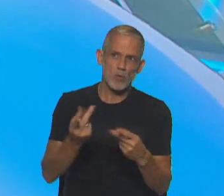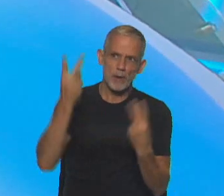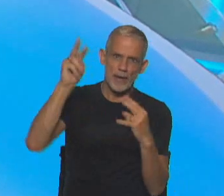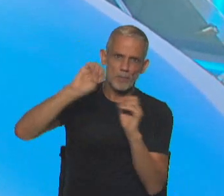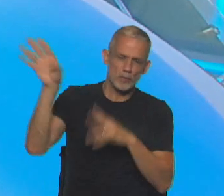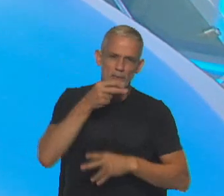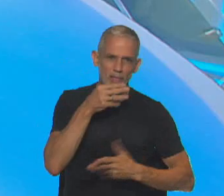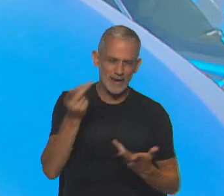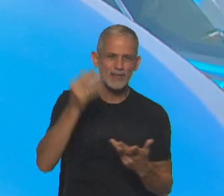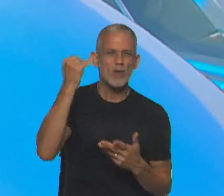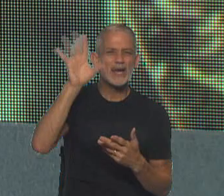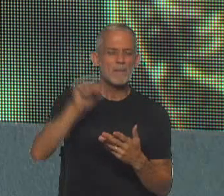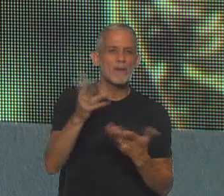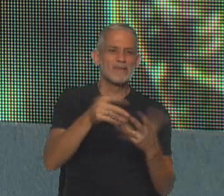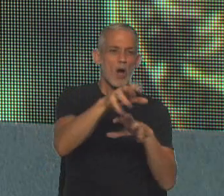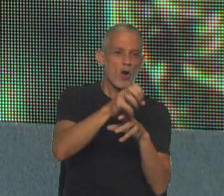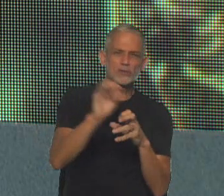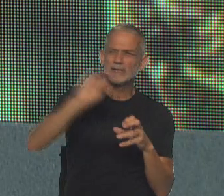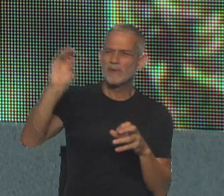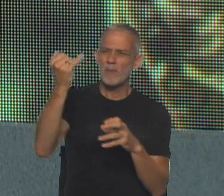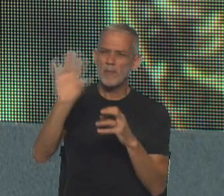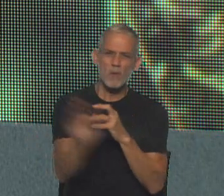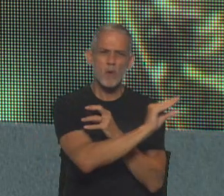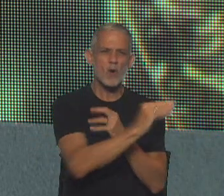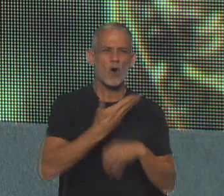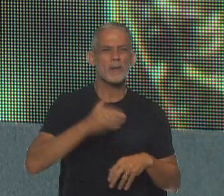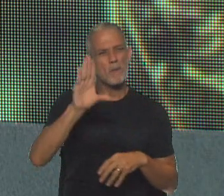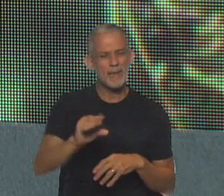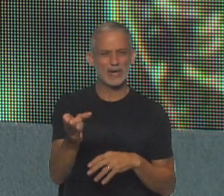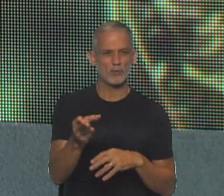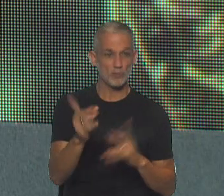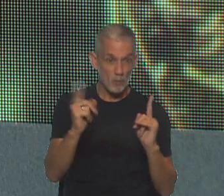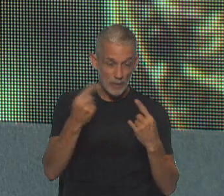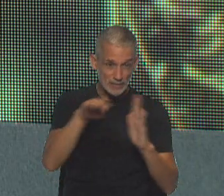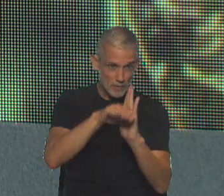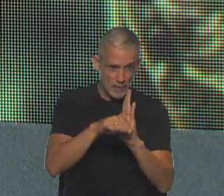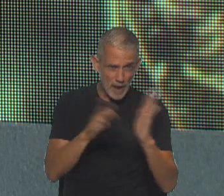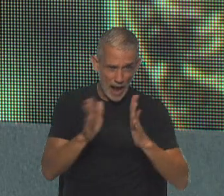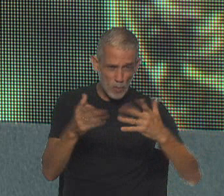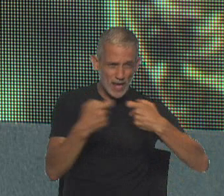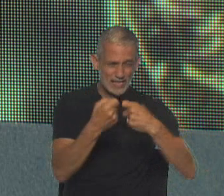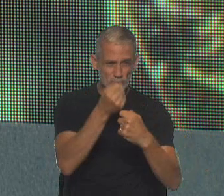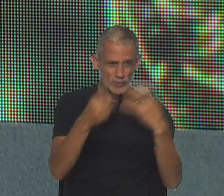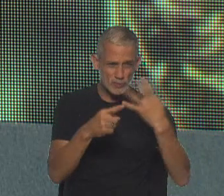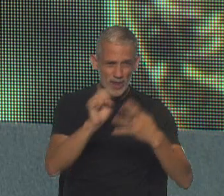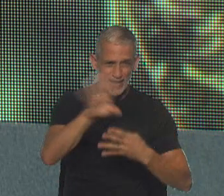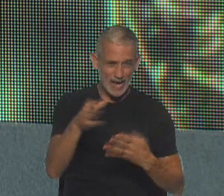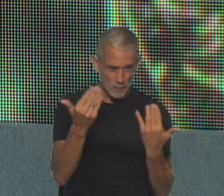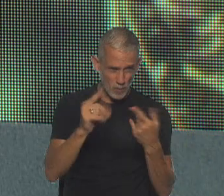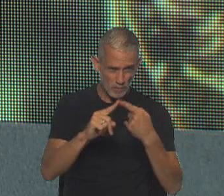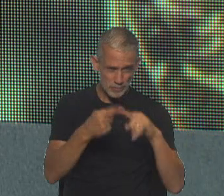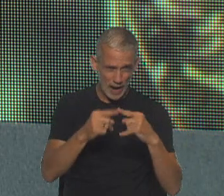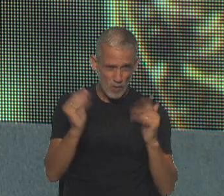por ejemplo una cosecha o bien al ganado es alguna de estas dos medidas las que están las que podrían llegar